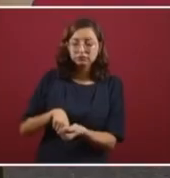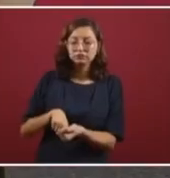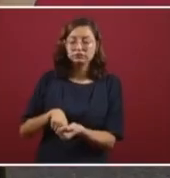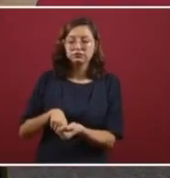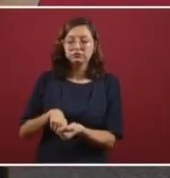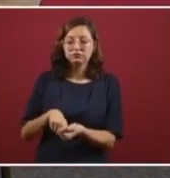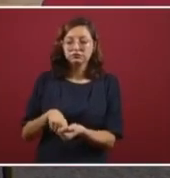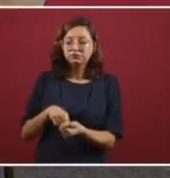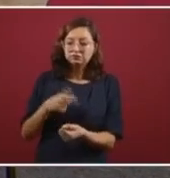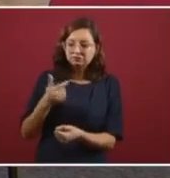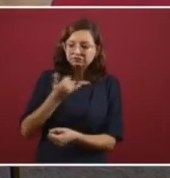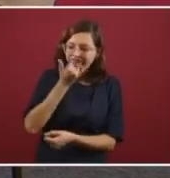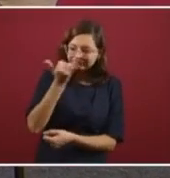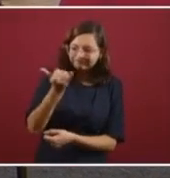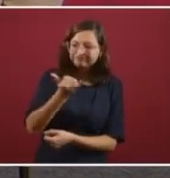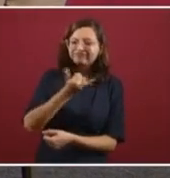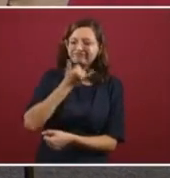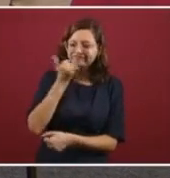errores